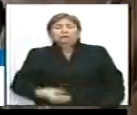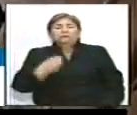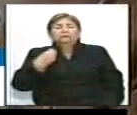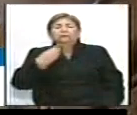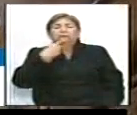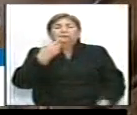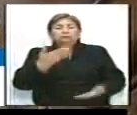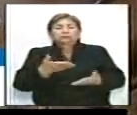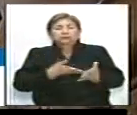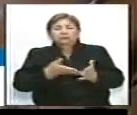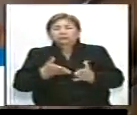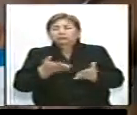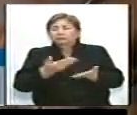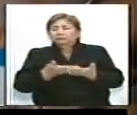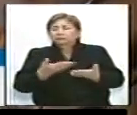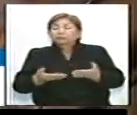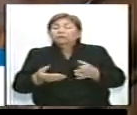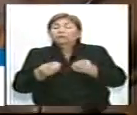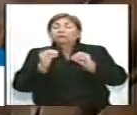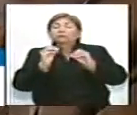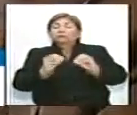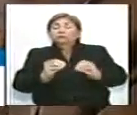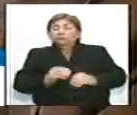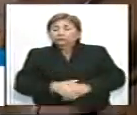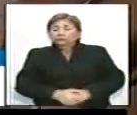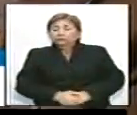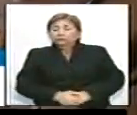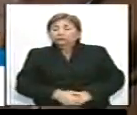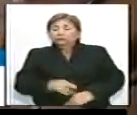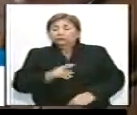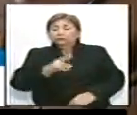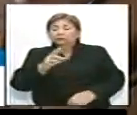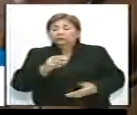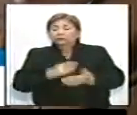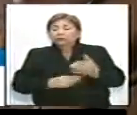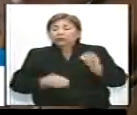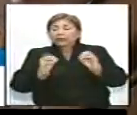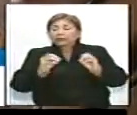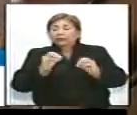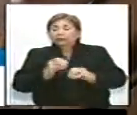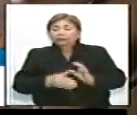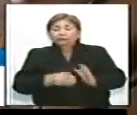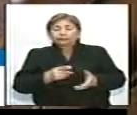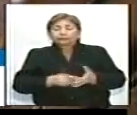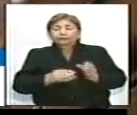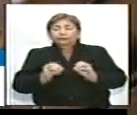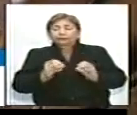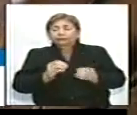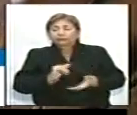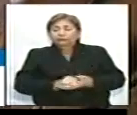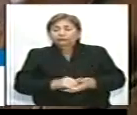no dejarle de esa proporción que se le da a la región una parte en forma específica para la zona?